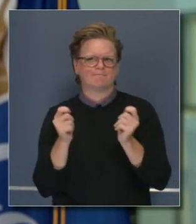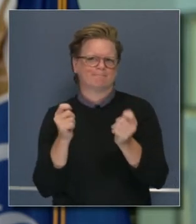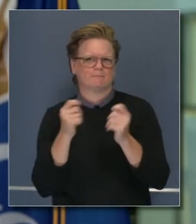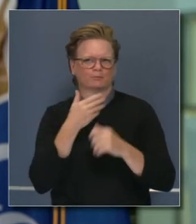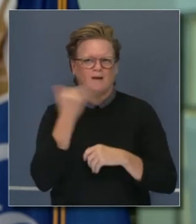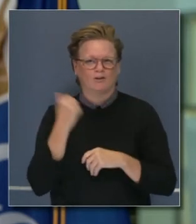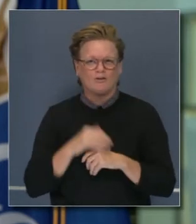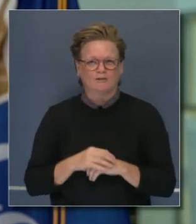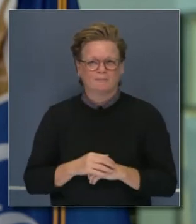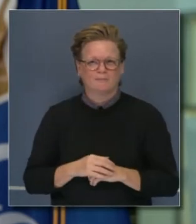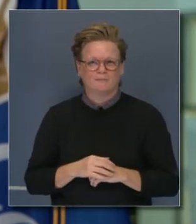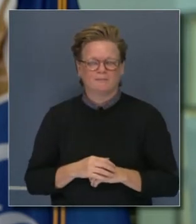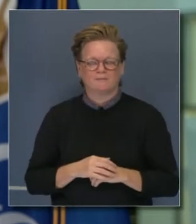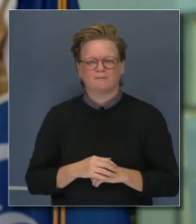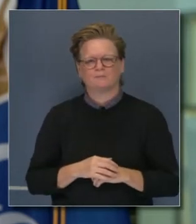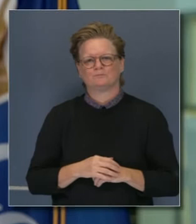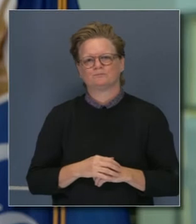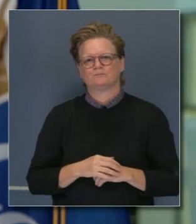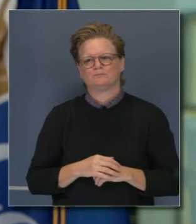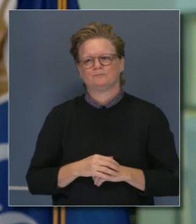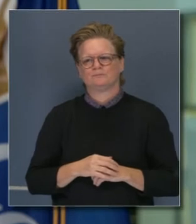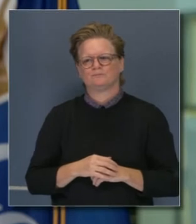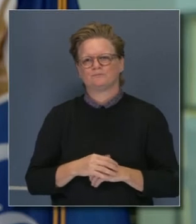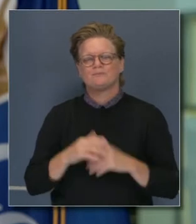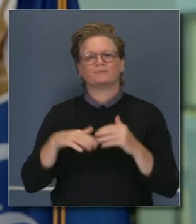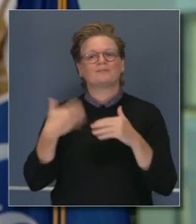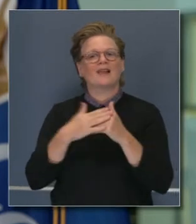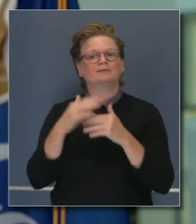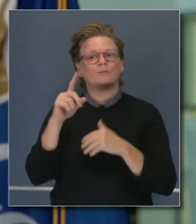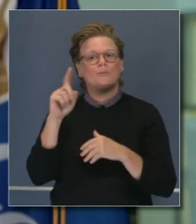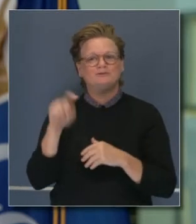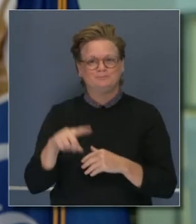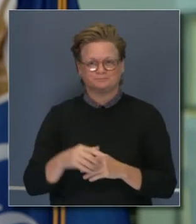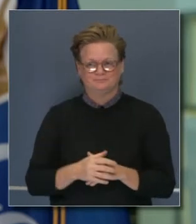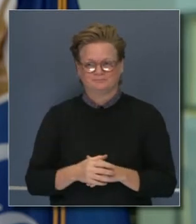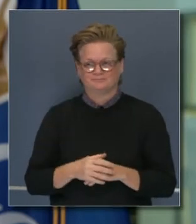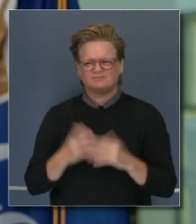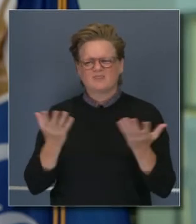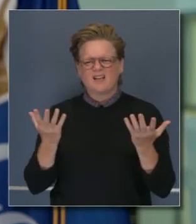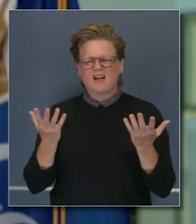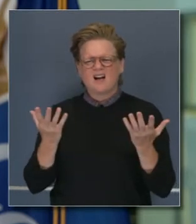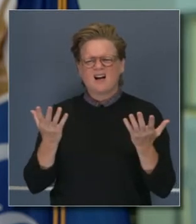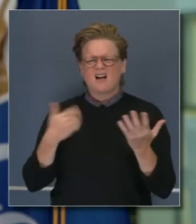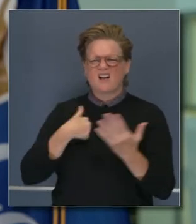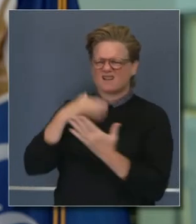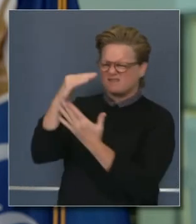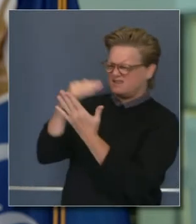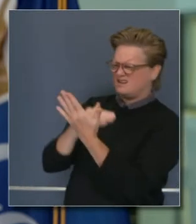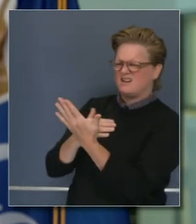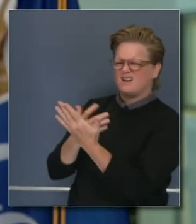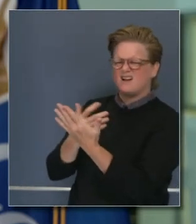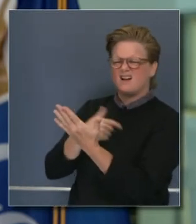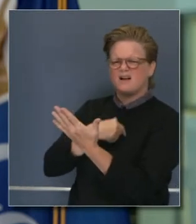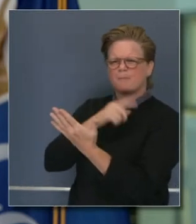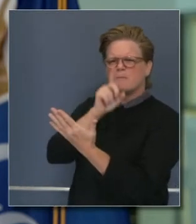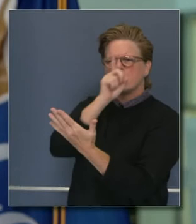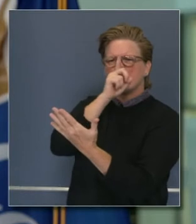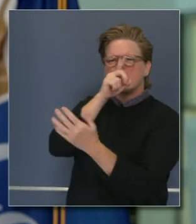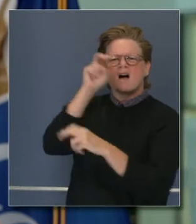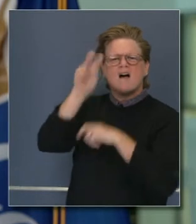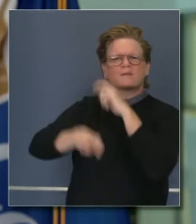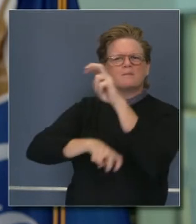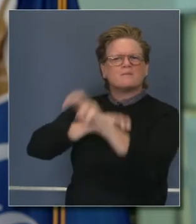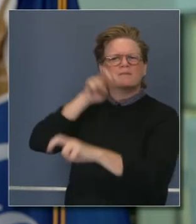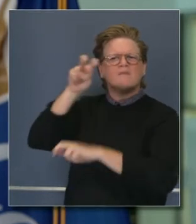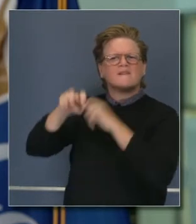mes? ¿Qué tal, gobernador? En realidad no veo a los